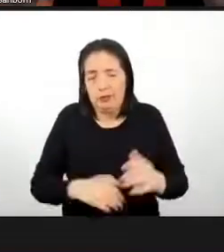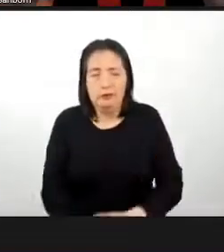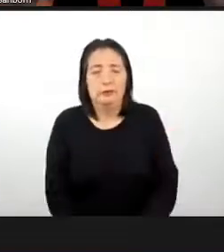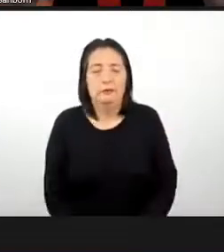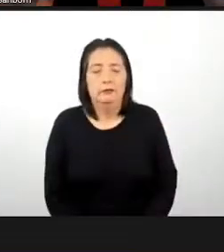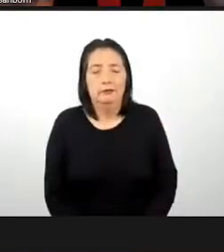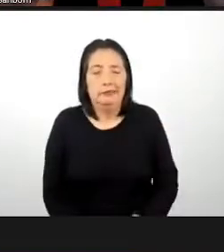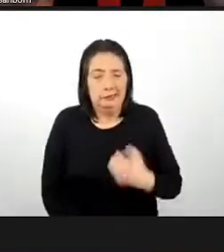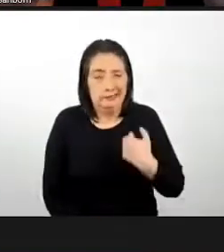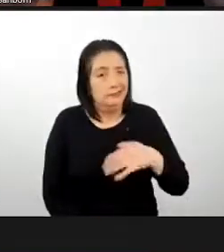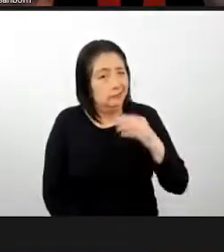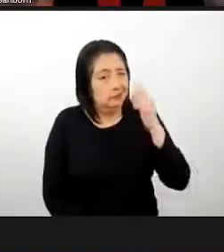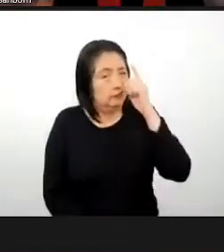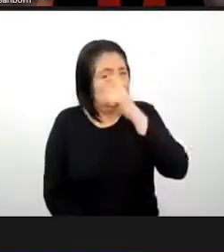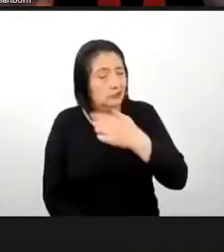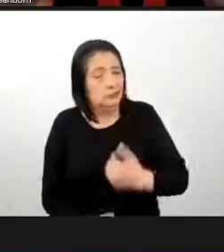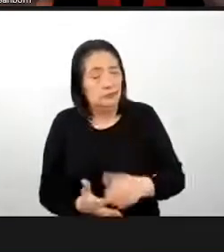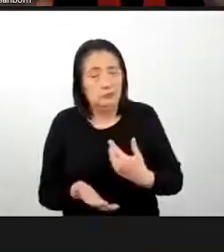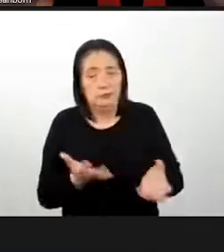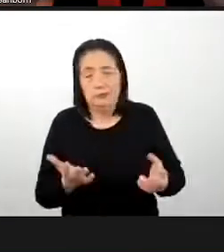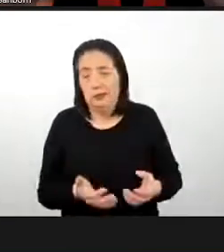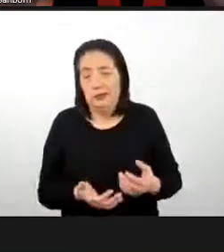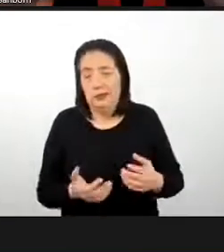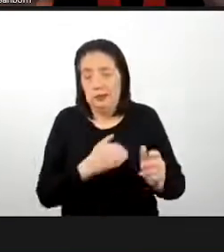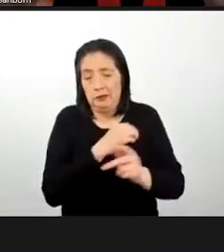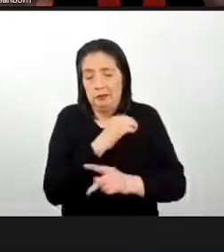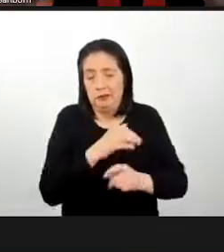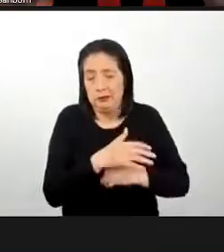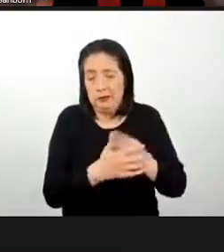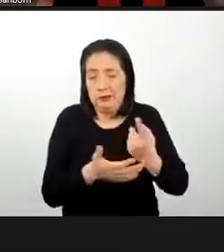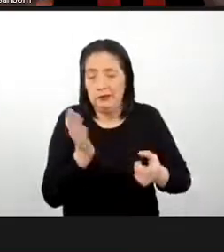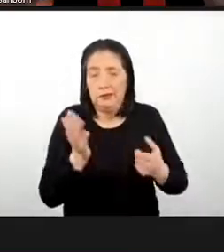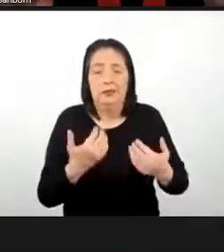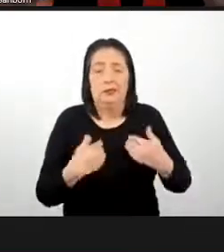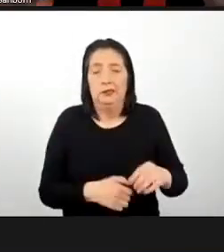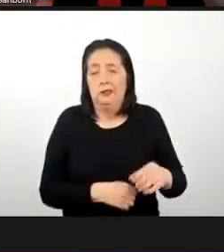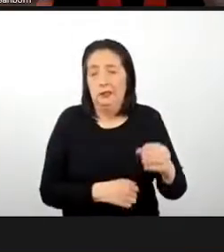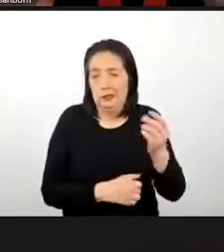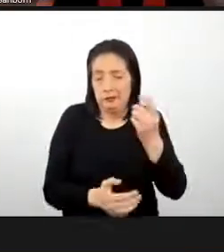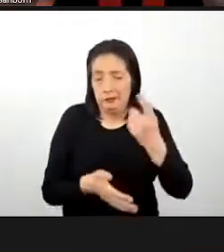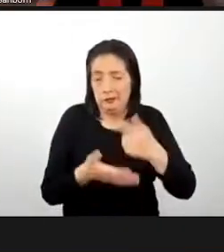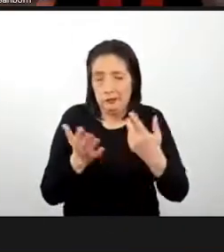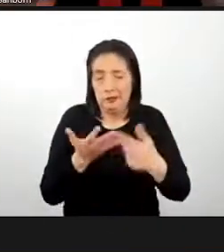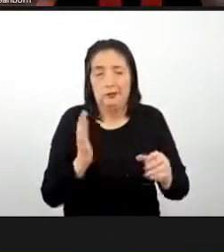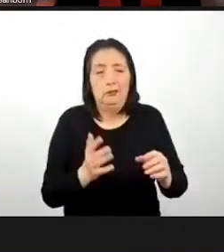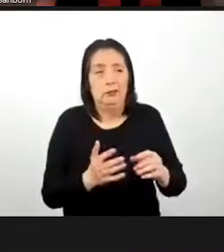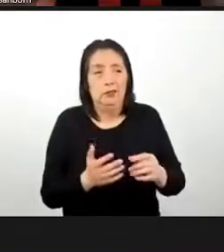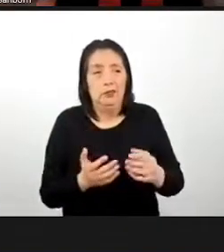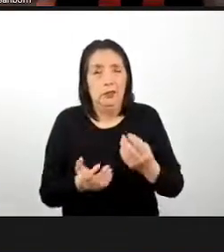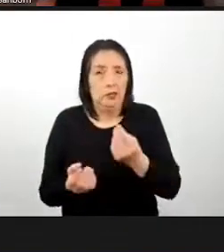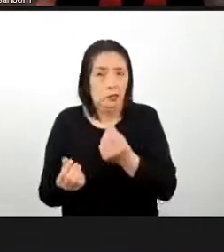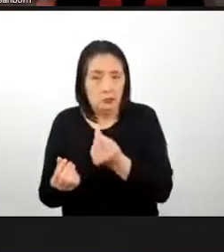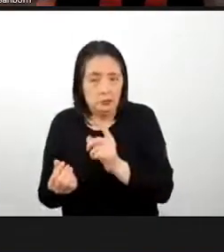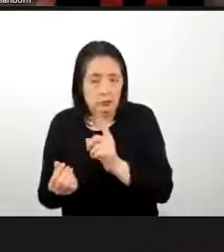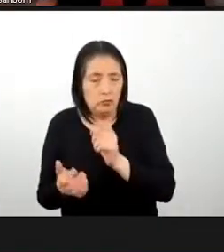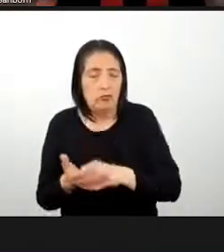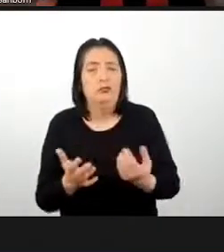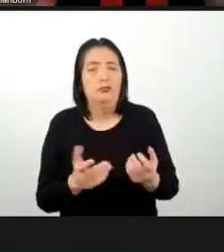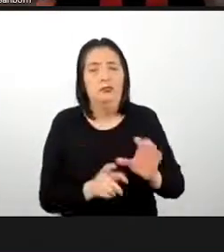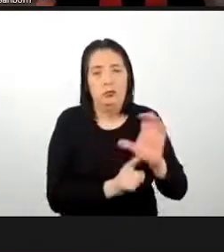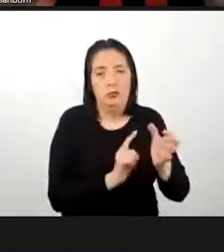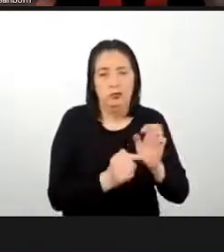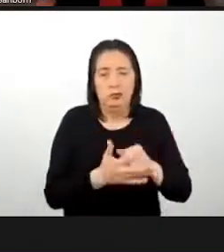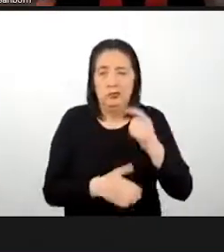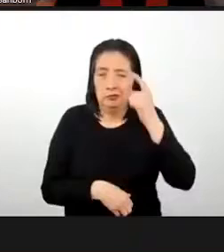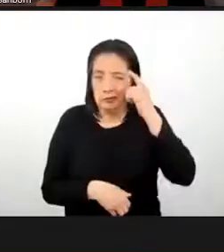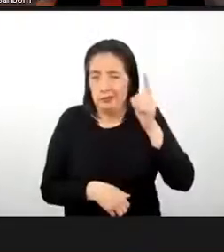nos dificulta mucho, porque el capitalismo no es un fenómeno económico, es un fenómeno cultural. Y por tanto, no veo fácil que las